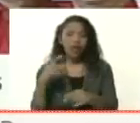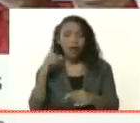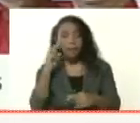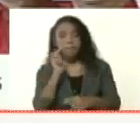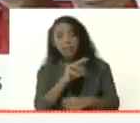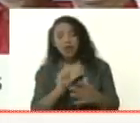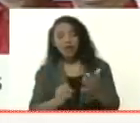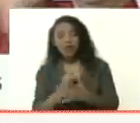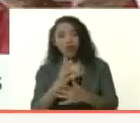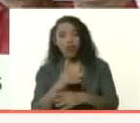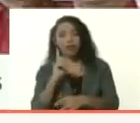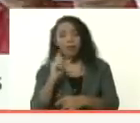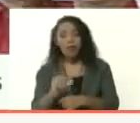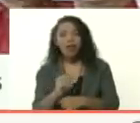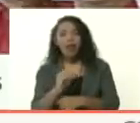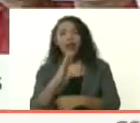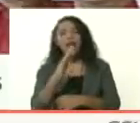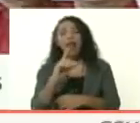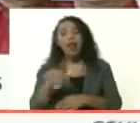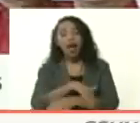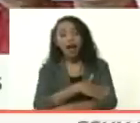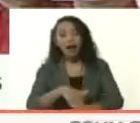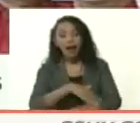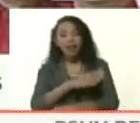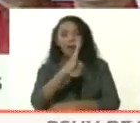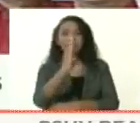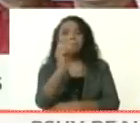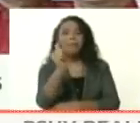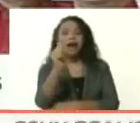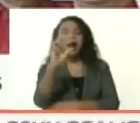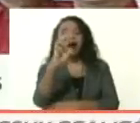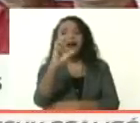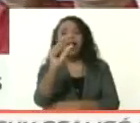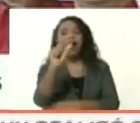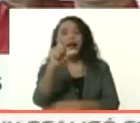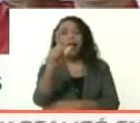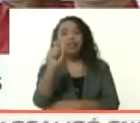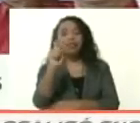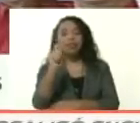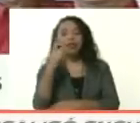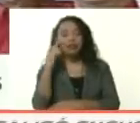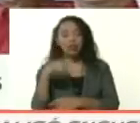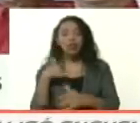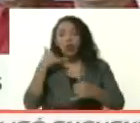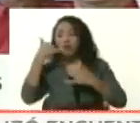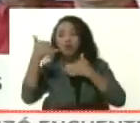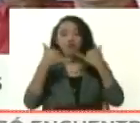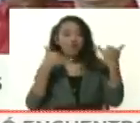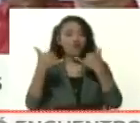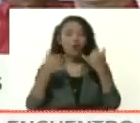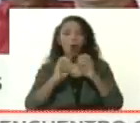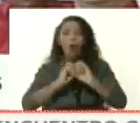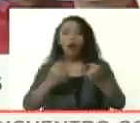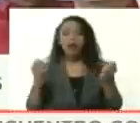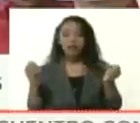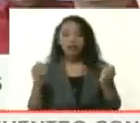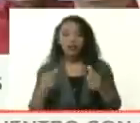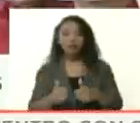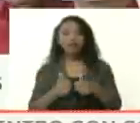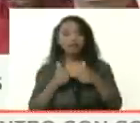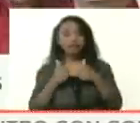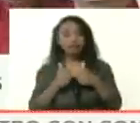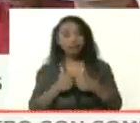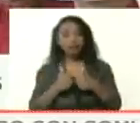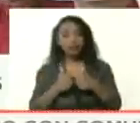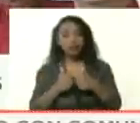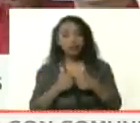por la Baral, la gente bajando por todos lados, solo con unas llamadas. Tenemos un nivel de organización de esa manera,